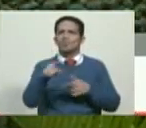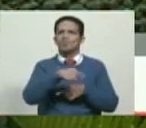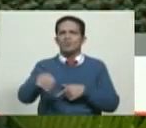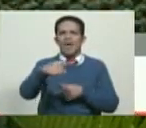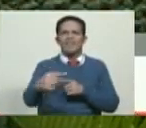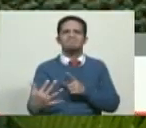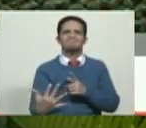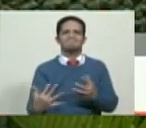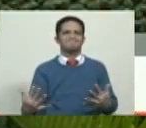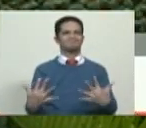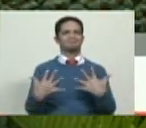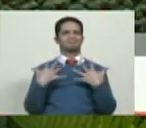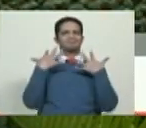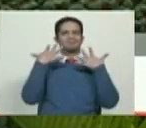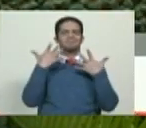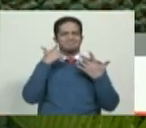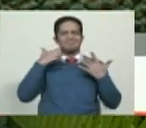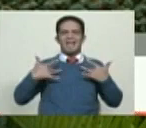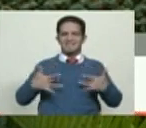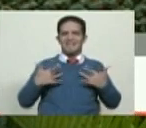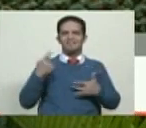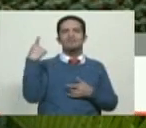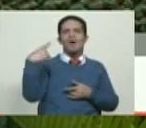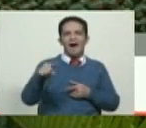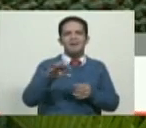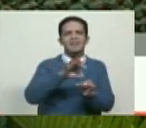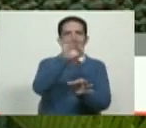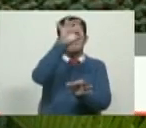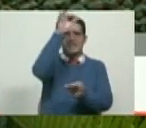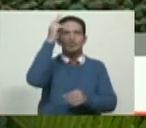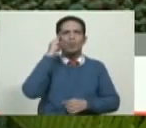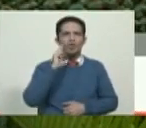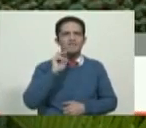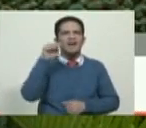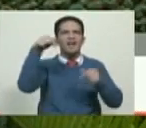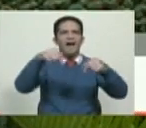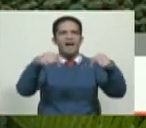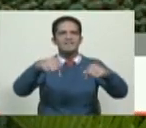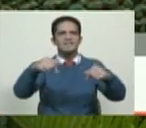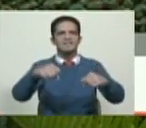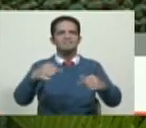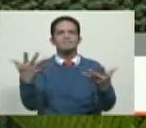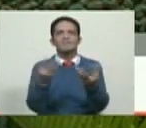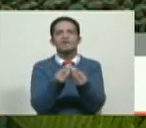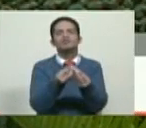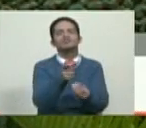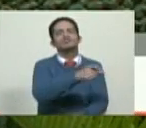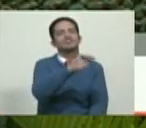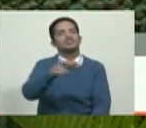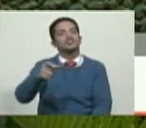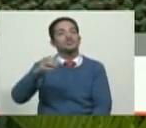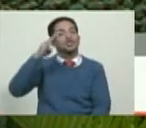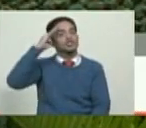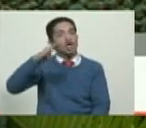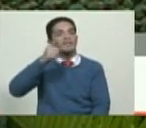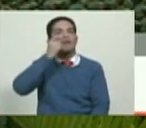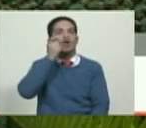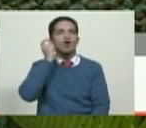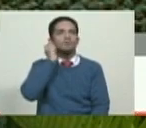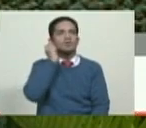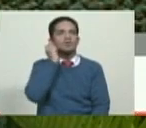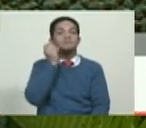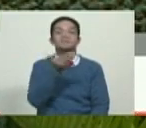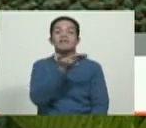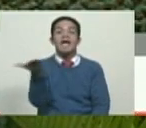el espíritu de nuestro libertador Simón Bolívar presente con sus soldados, sus soldadas, su